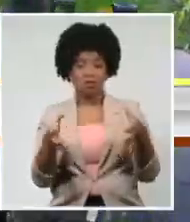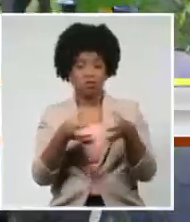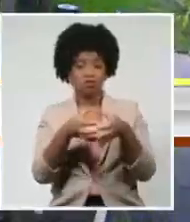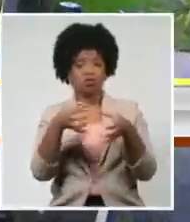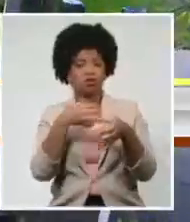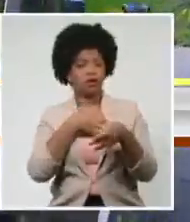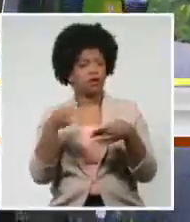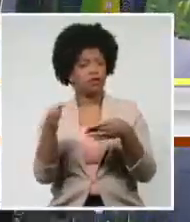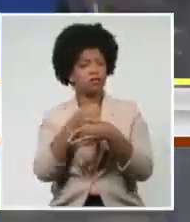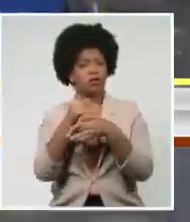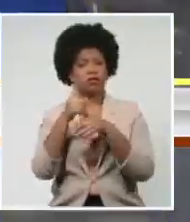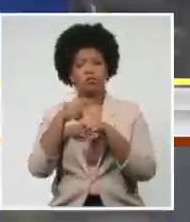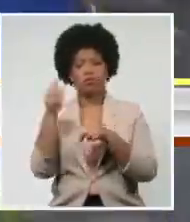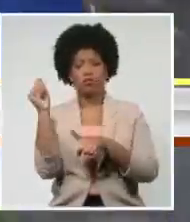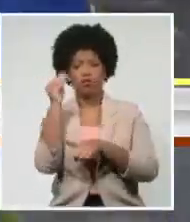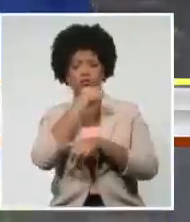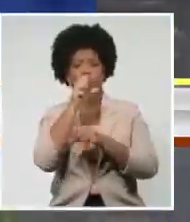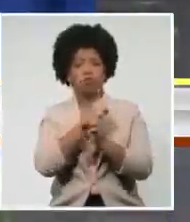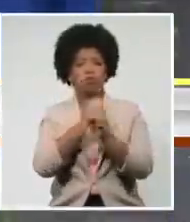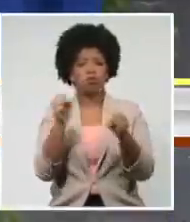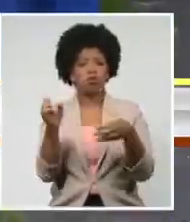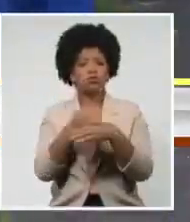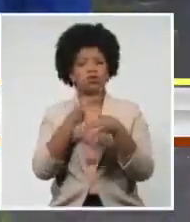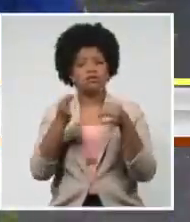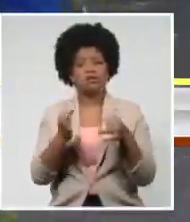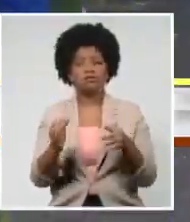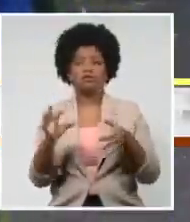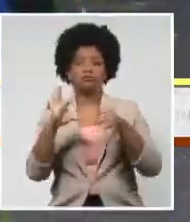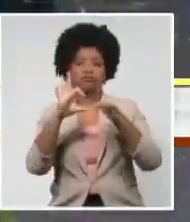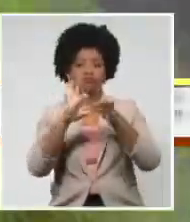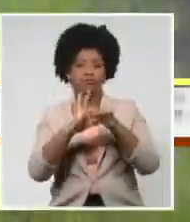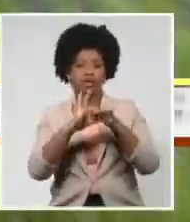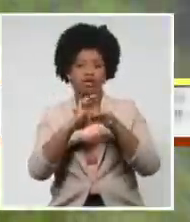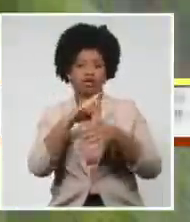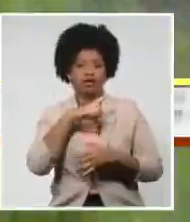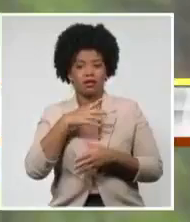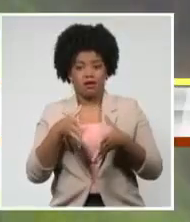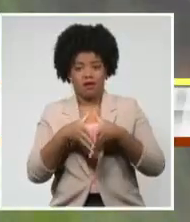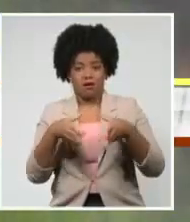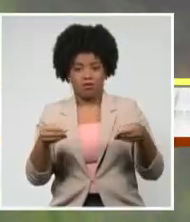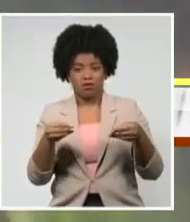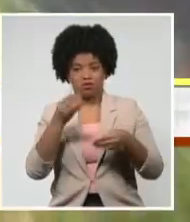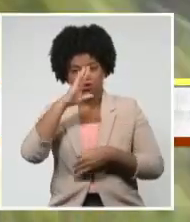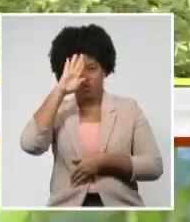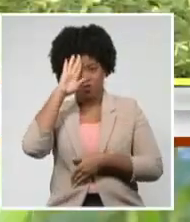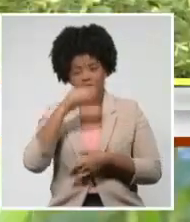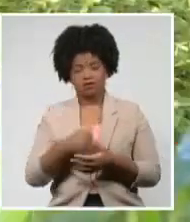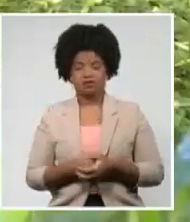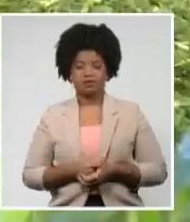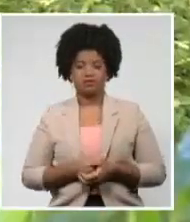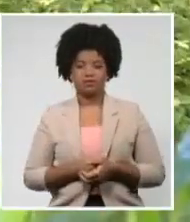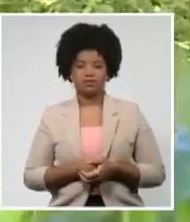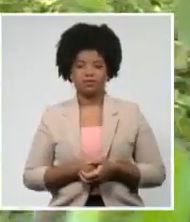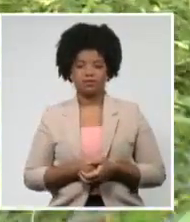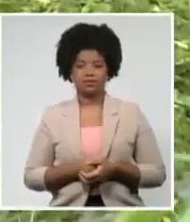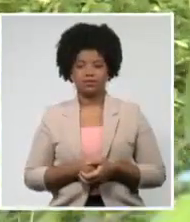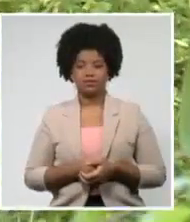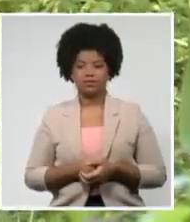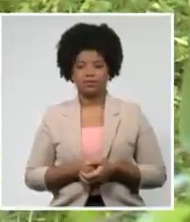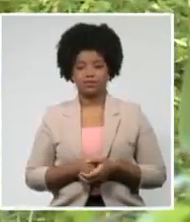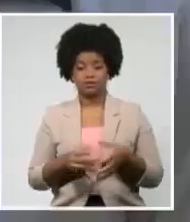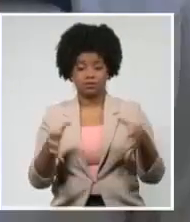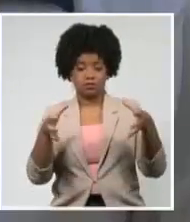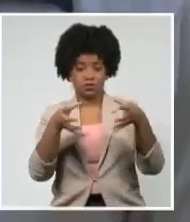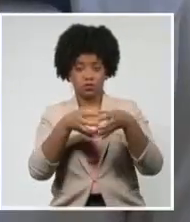equipos modernos, frutos de los lazos de cooperación entre Japón y Cuba. Con la fuerza que ya se reincorporó,